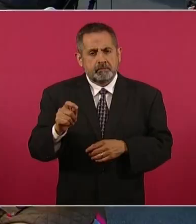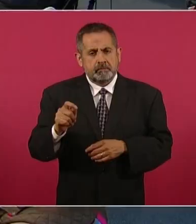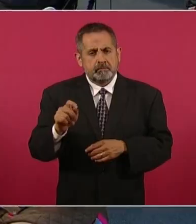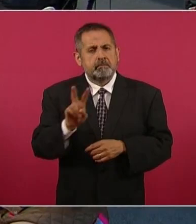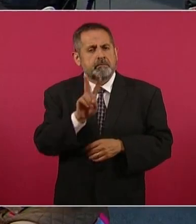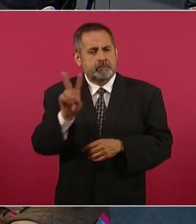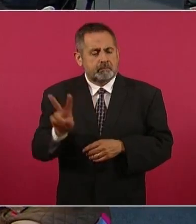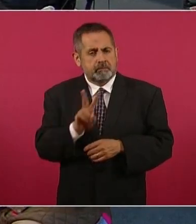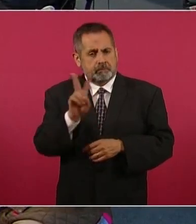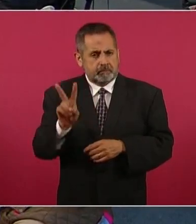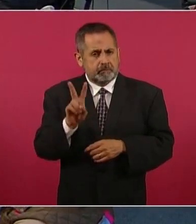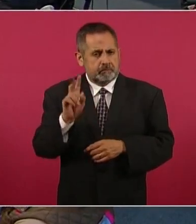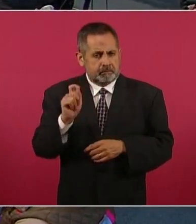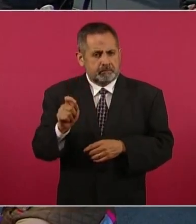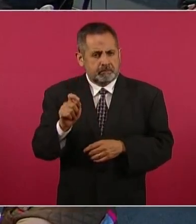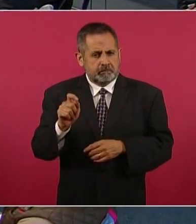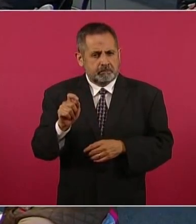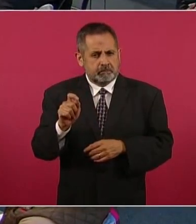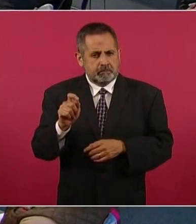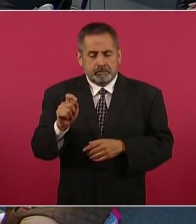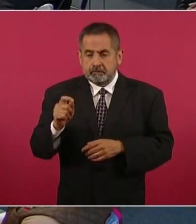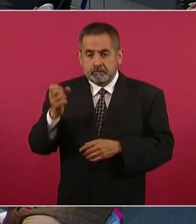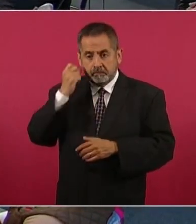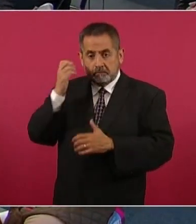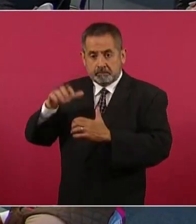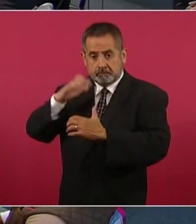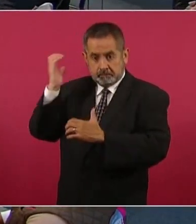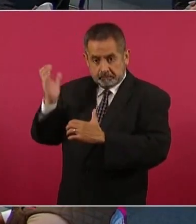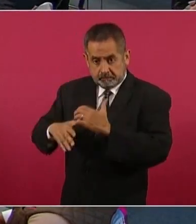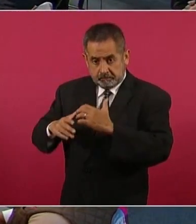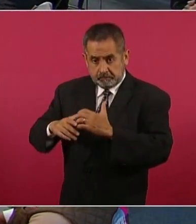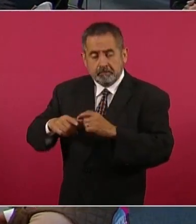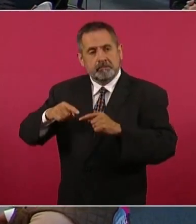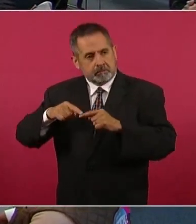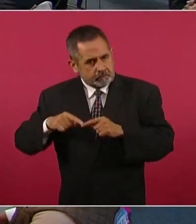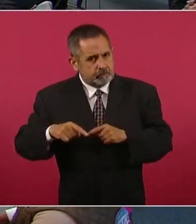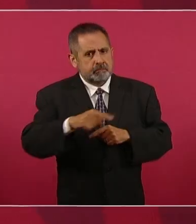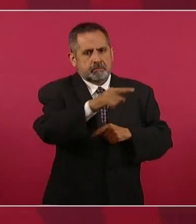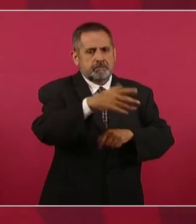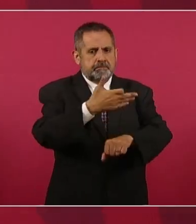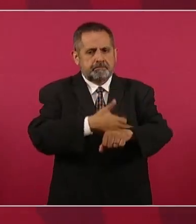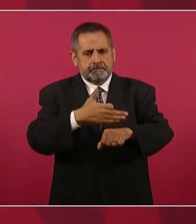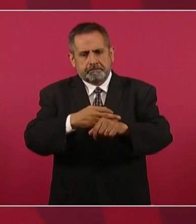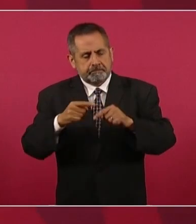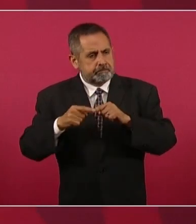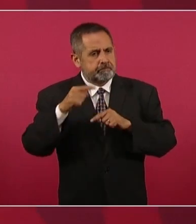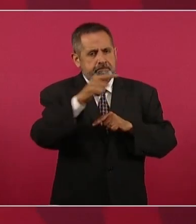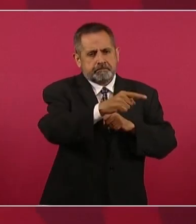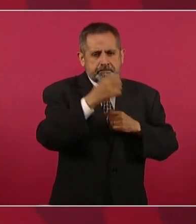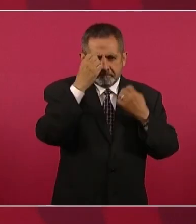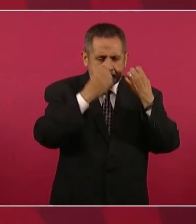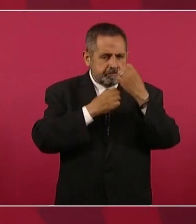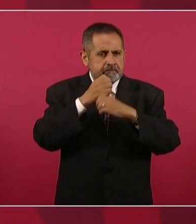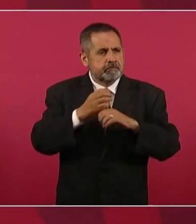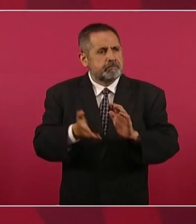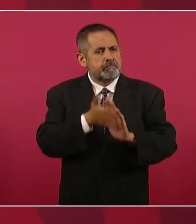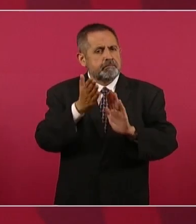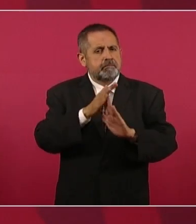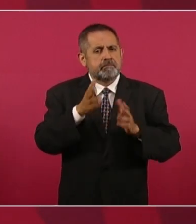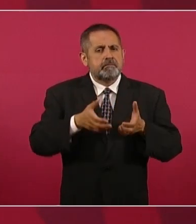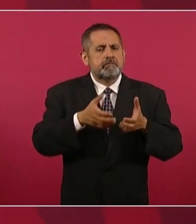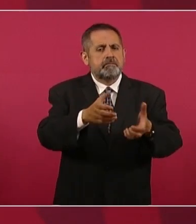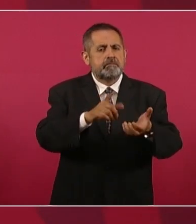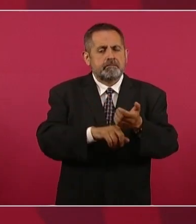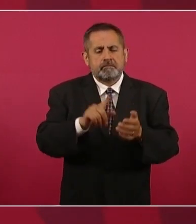el viernes, terminando la conferencia, porque vamos a estar en la tarde, vamos a evaluar lo de construcción de caminos de